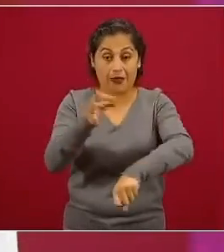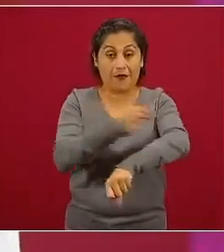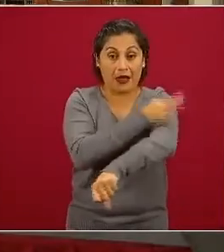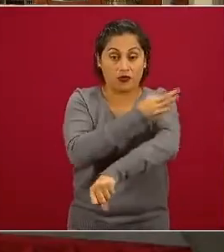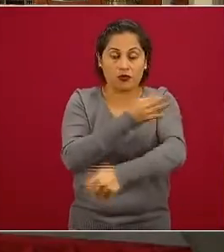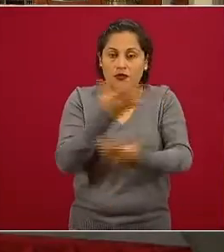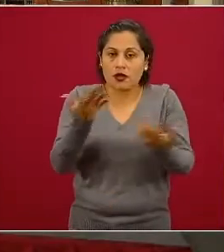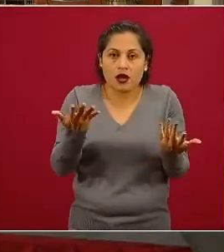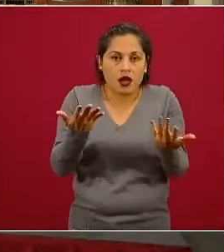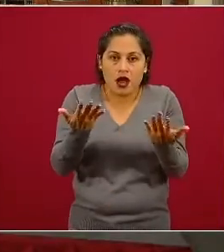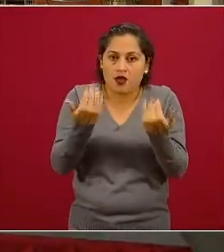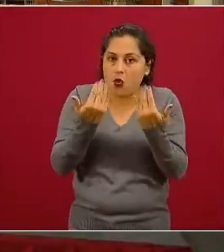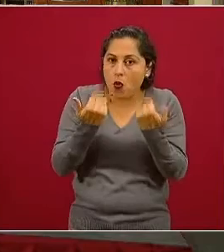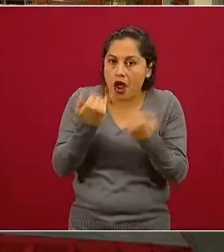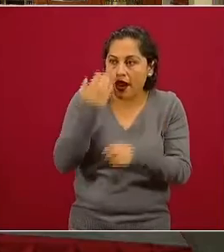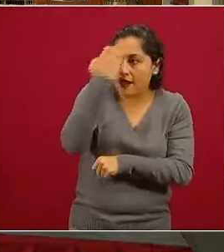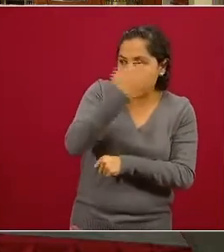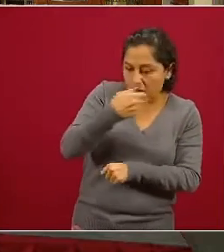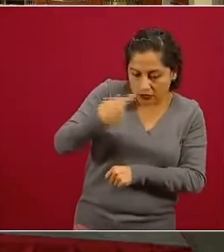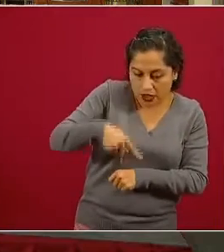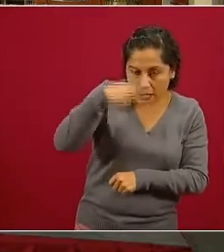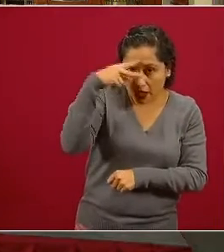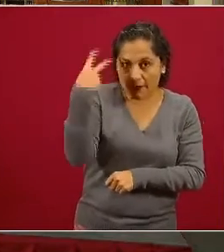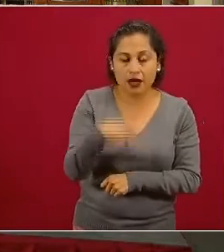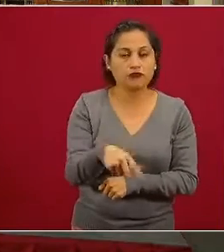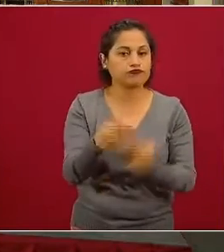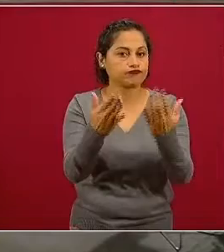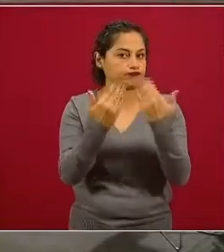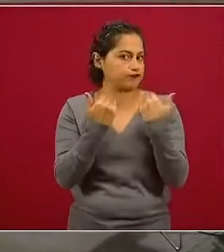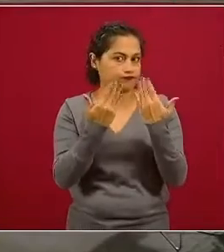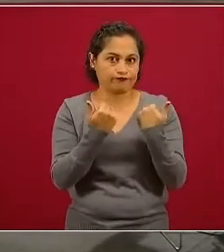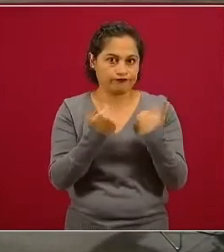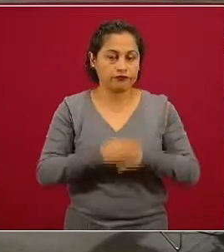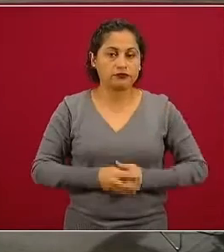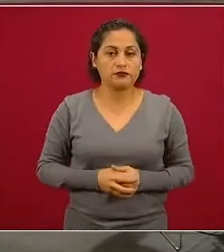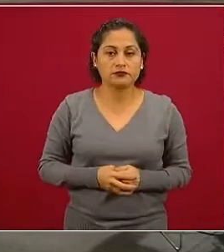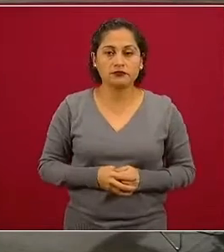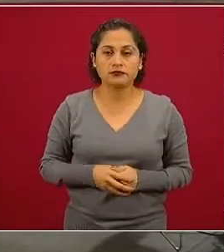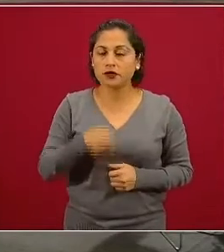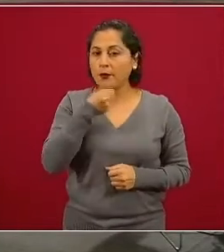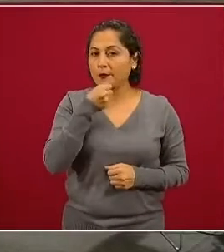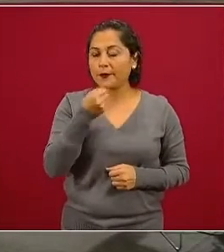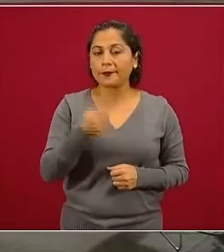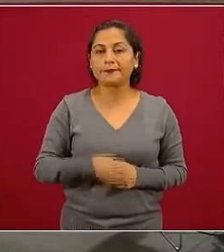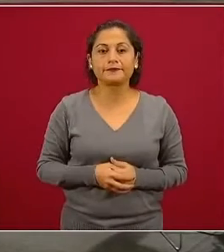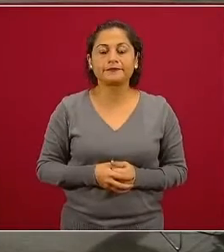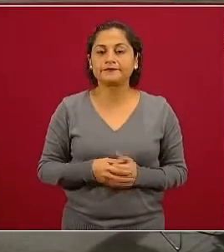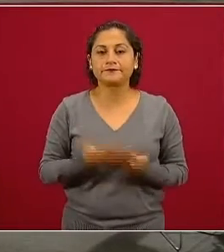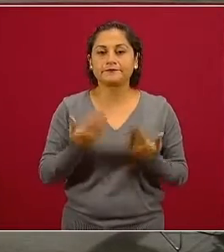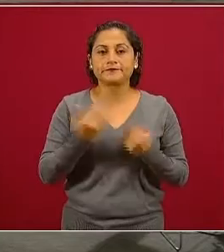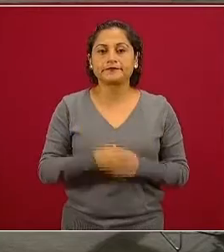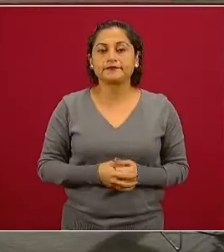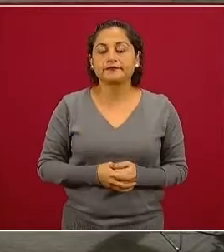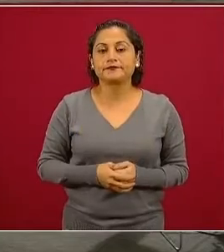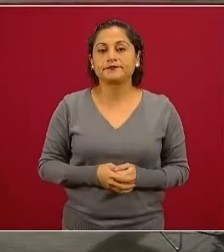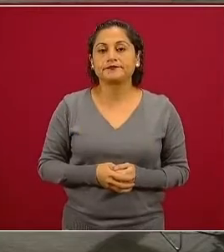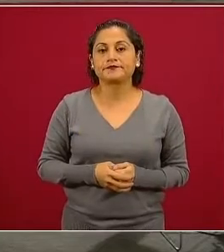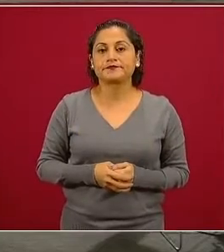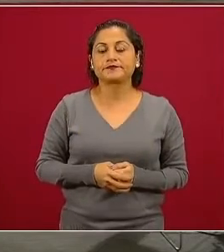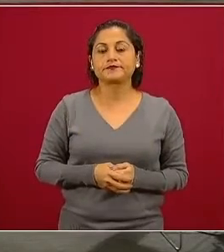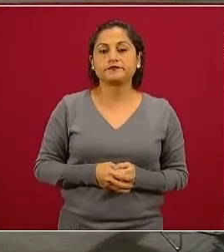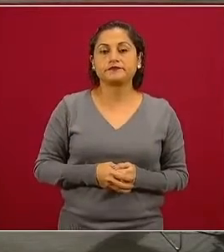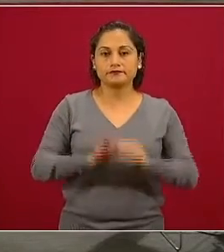públicos con una empresa mexicana que se dedica a los temas de insumos para la salud. Punto. No hay